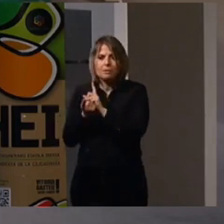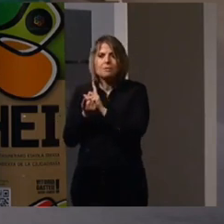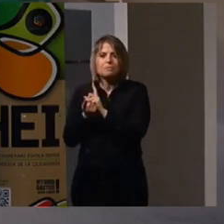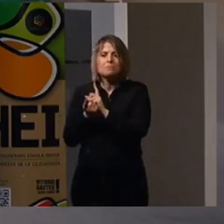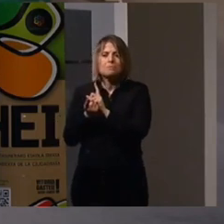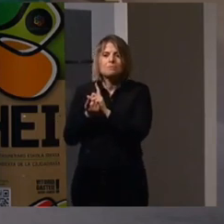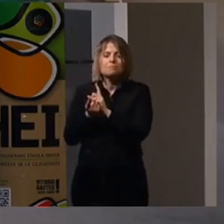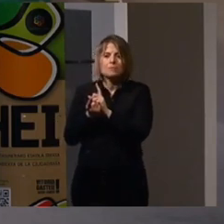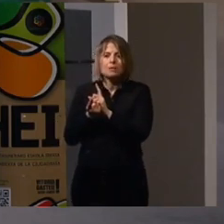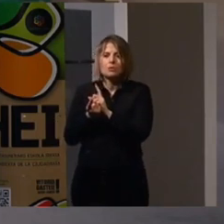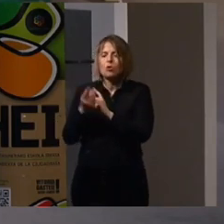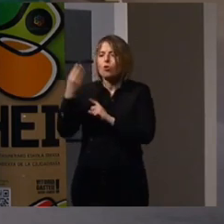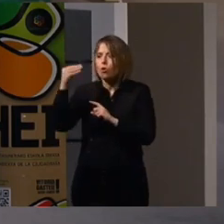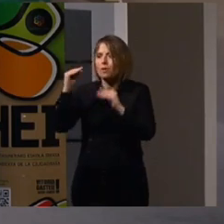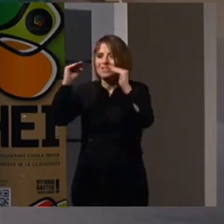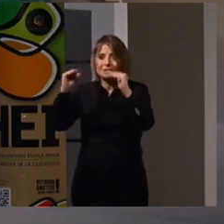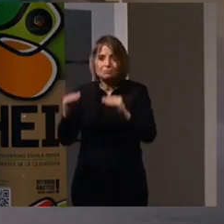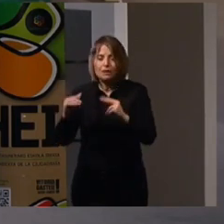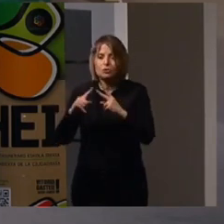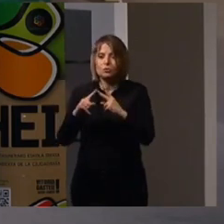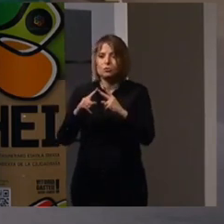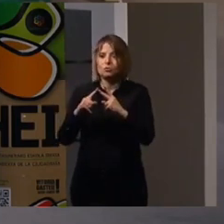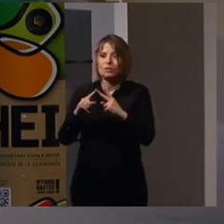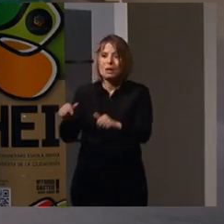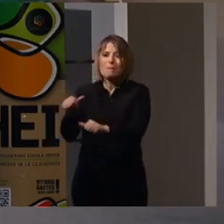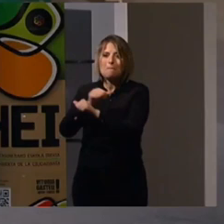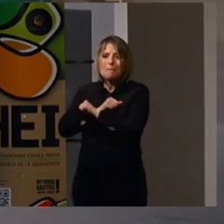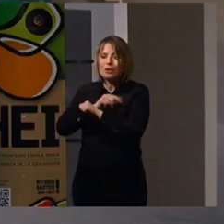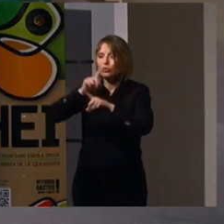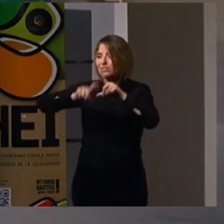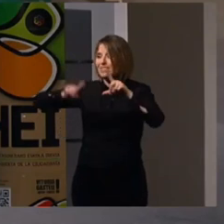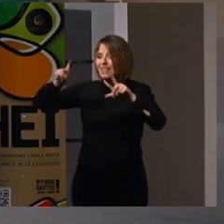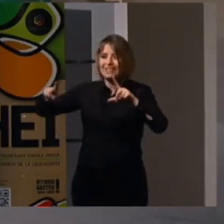como hay muchísimos menos jóvenes y tenían unas tasas de paro